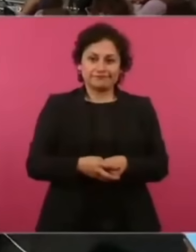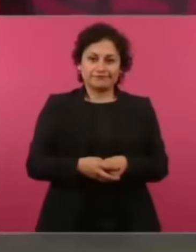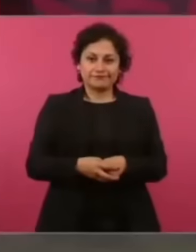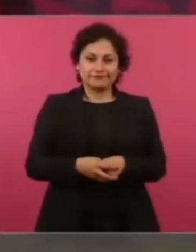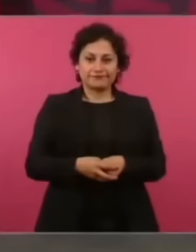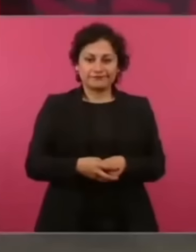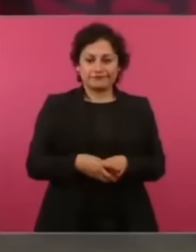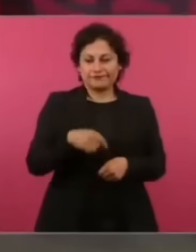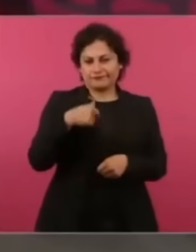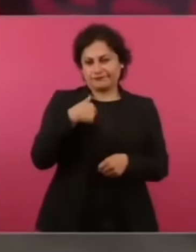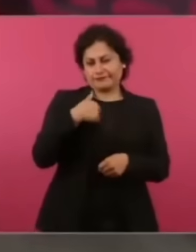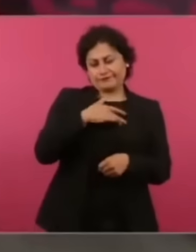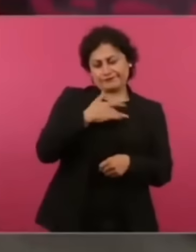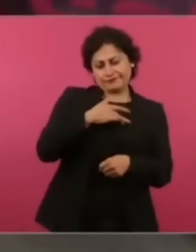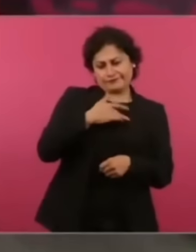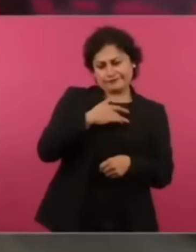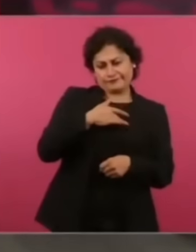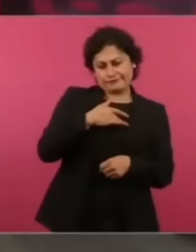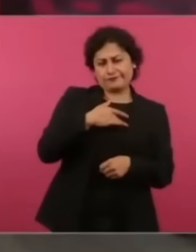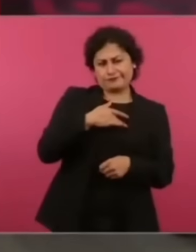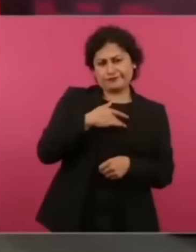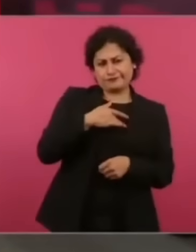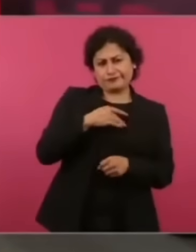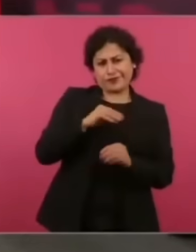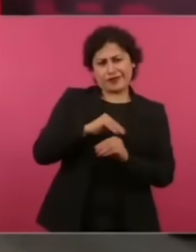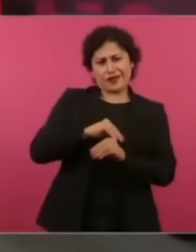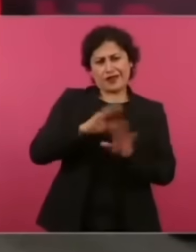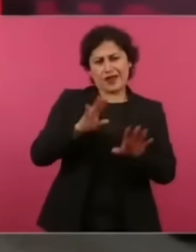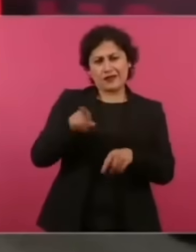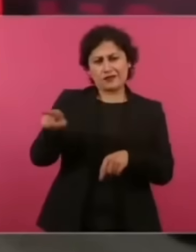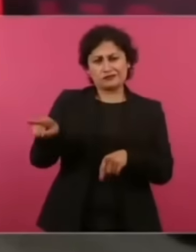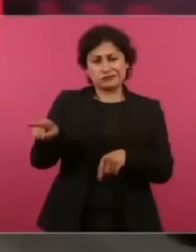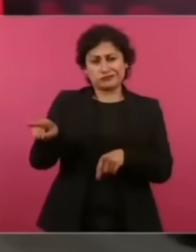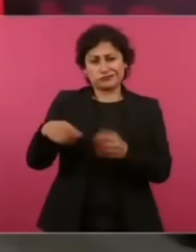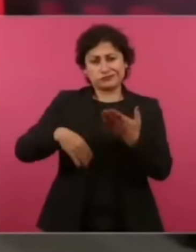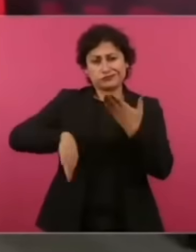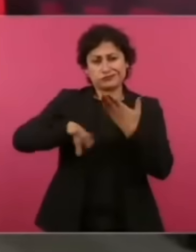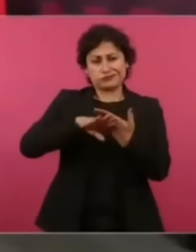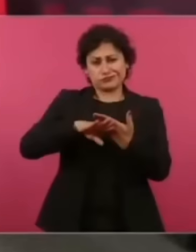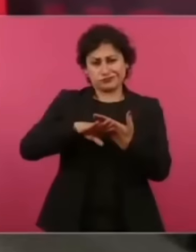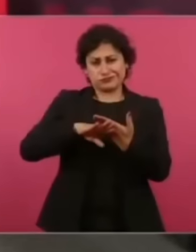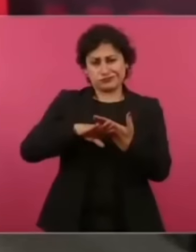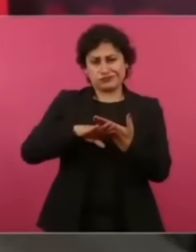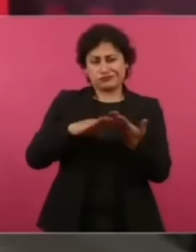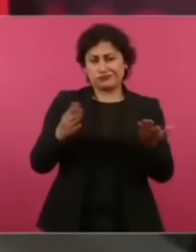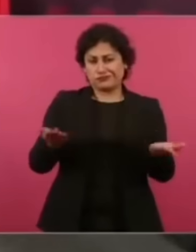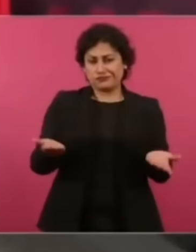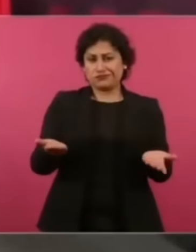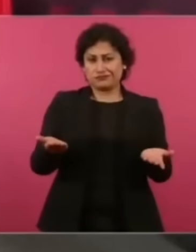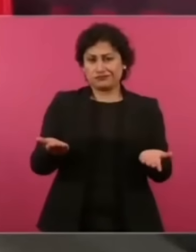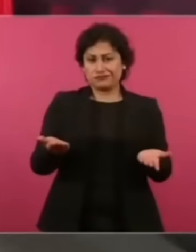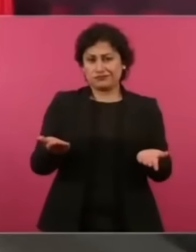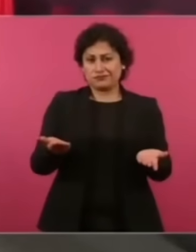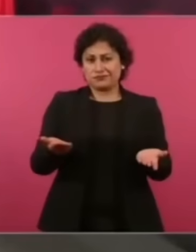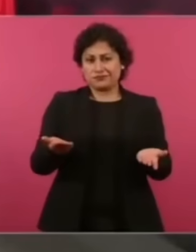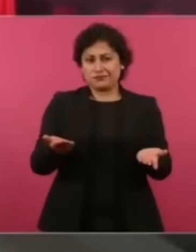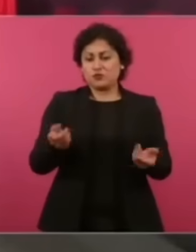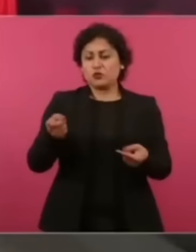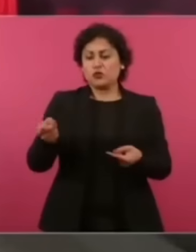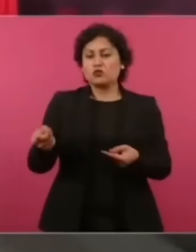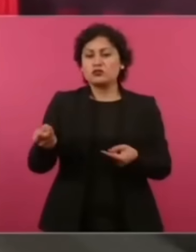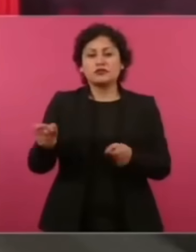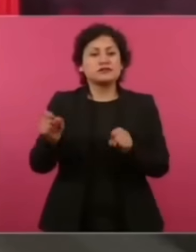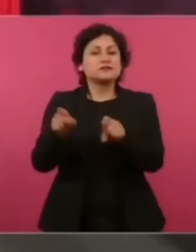están en contra de nosotros y forman parte del